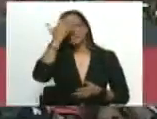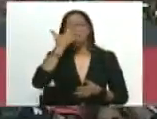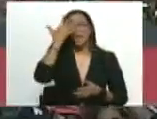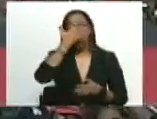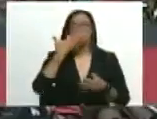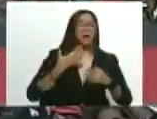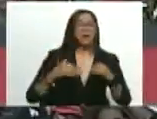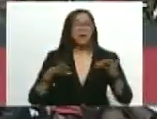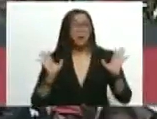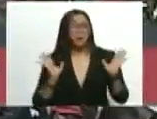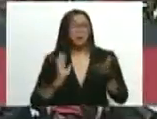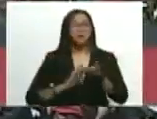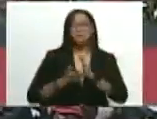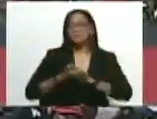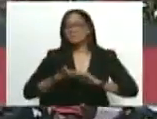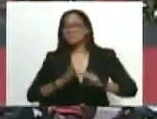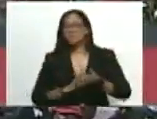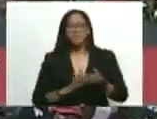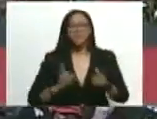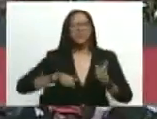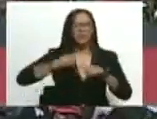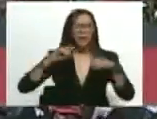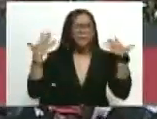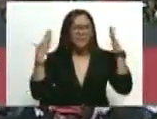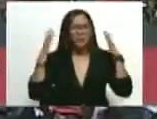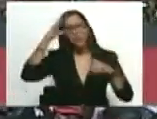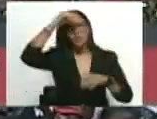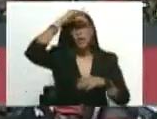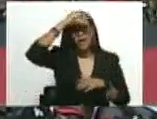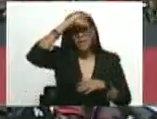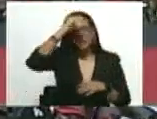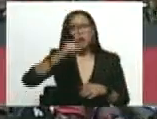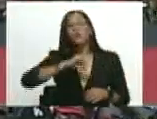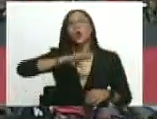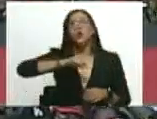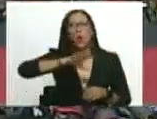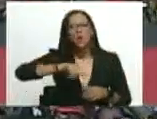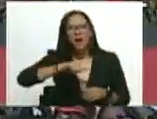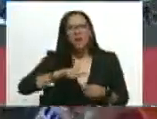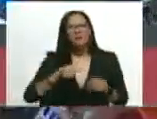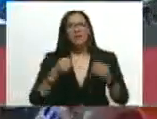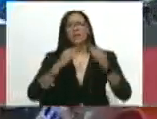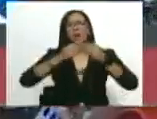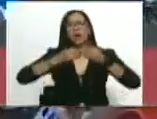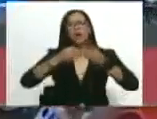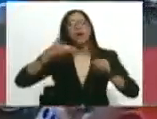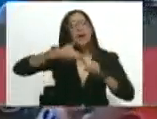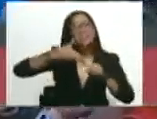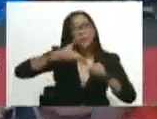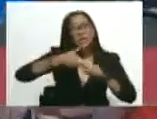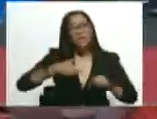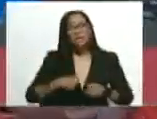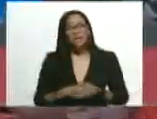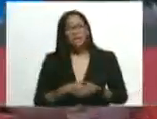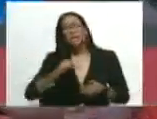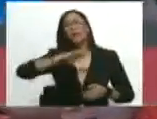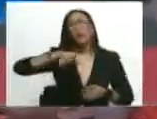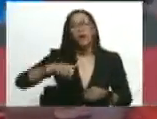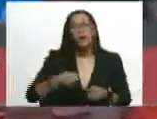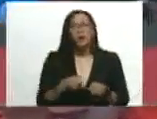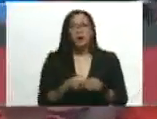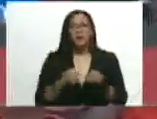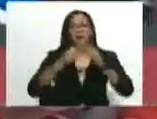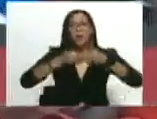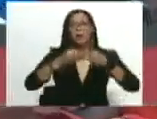de que después que aplaudían cuando Donald Trump nos robaba los barcos de gasolina Nos robaban los barcos de